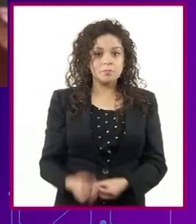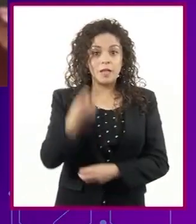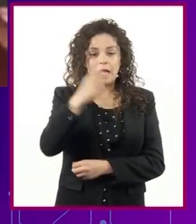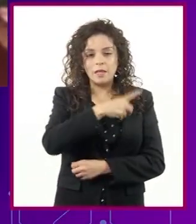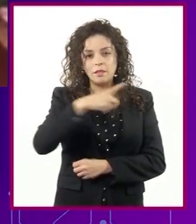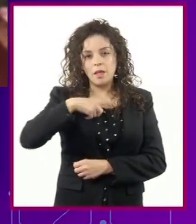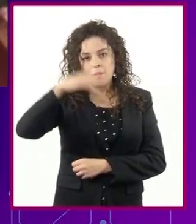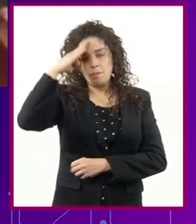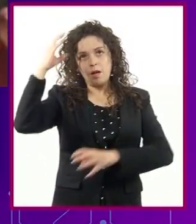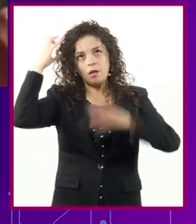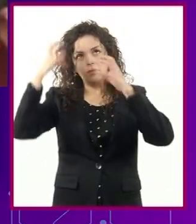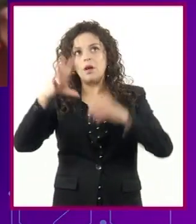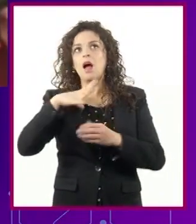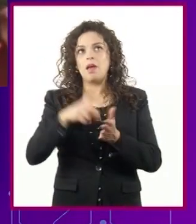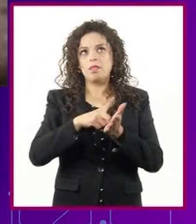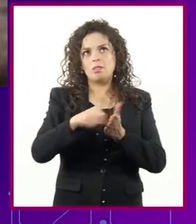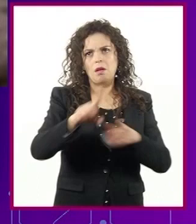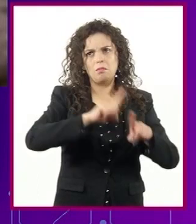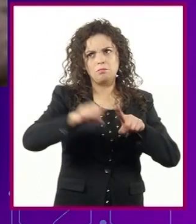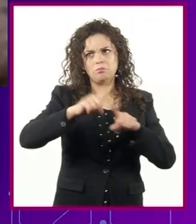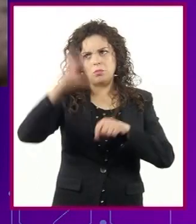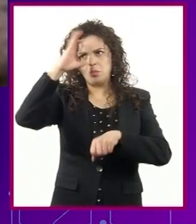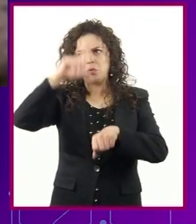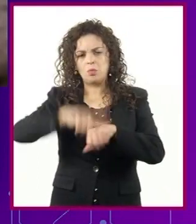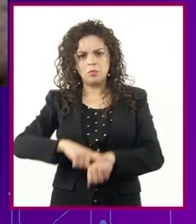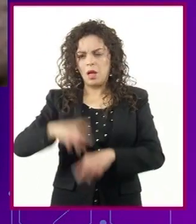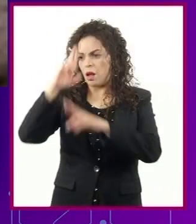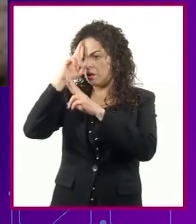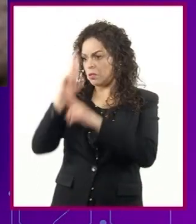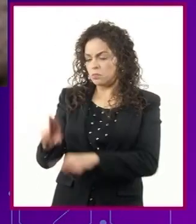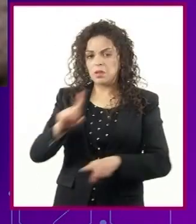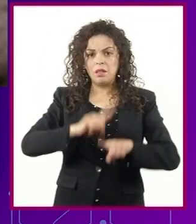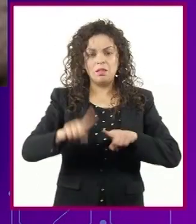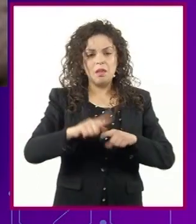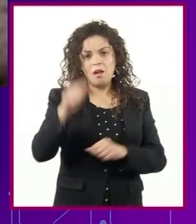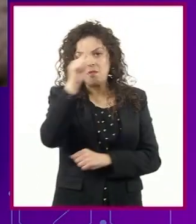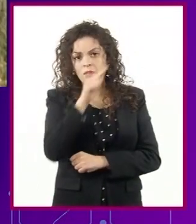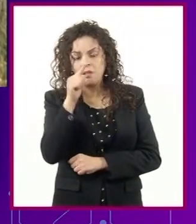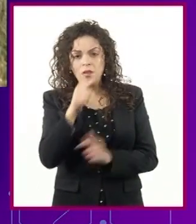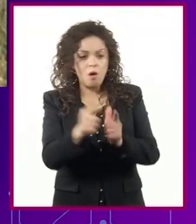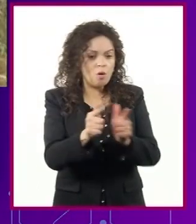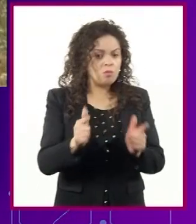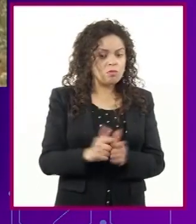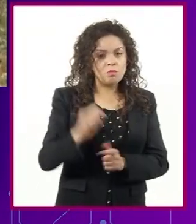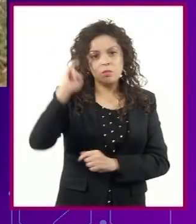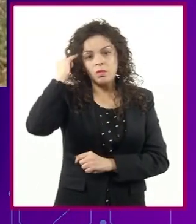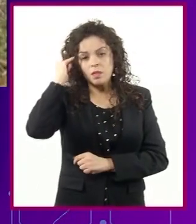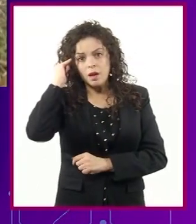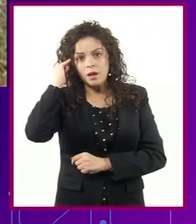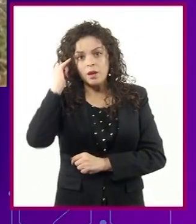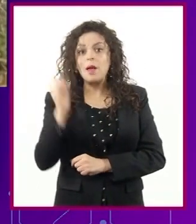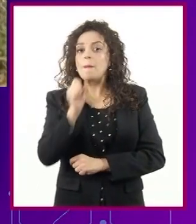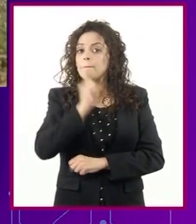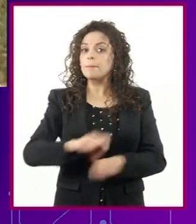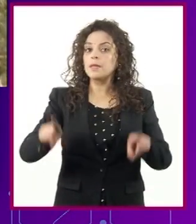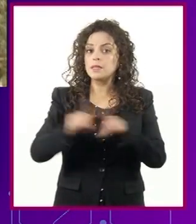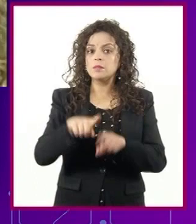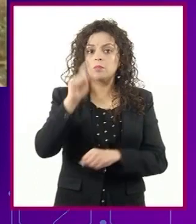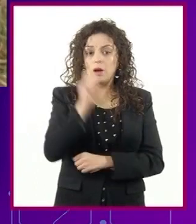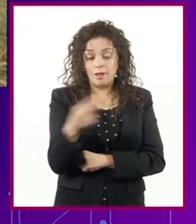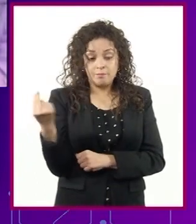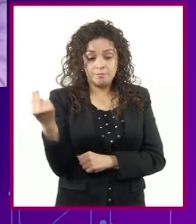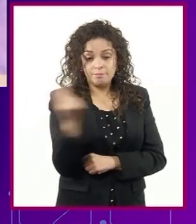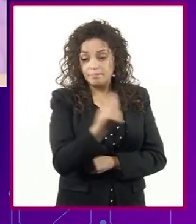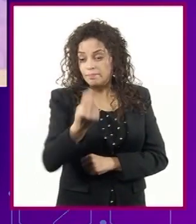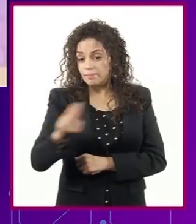a la diversidad cultural y el respeto a las lenguas de los grupos indígenas. así como sobre la